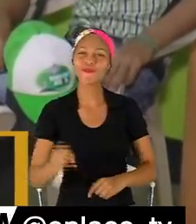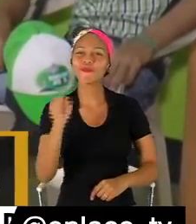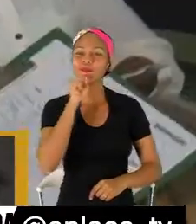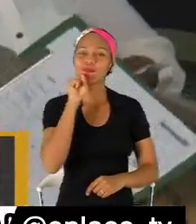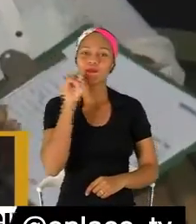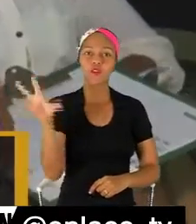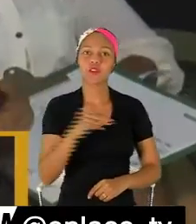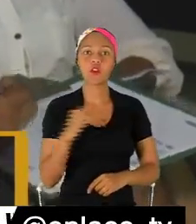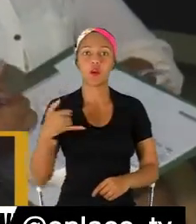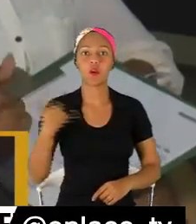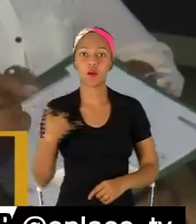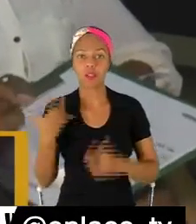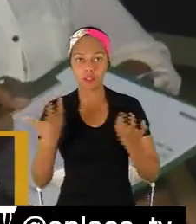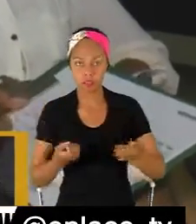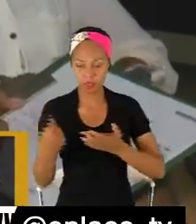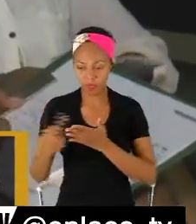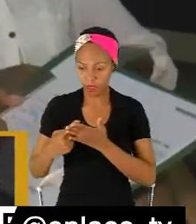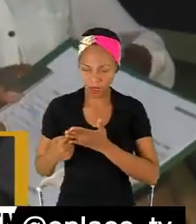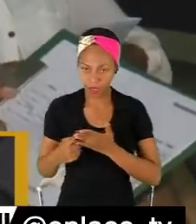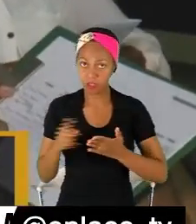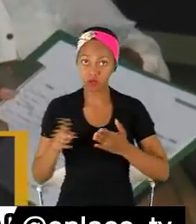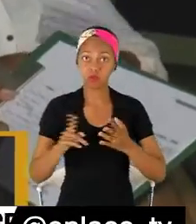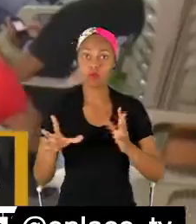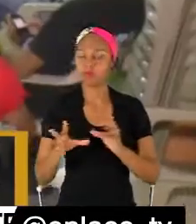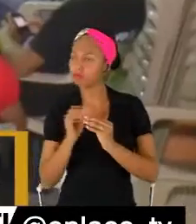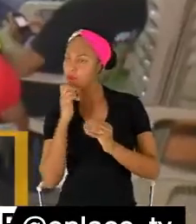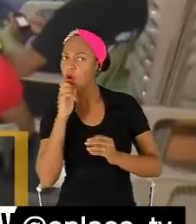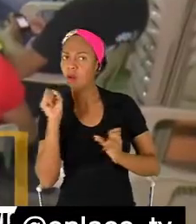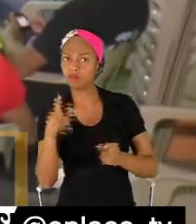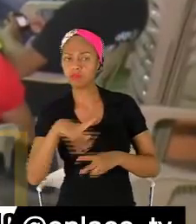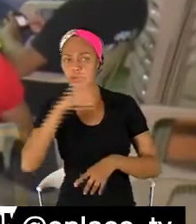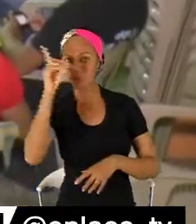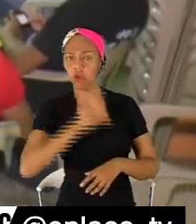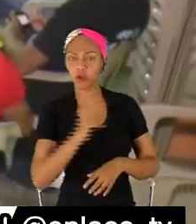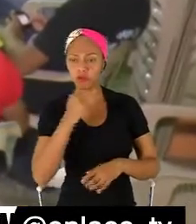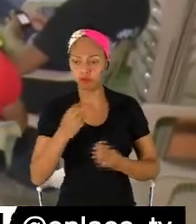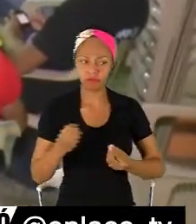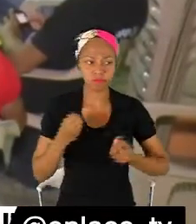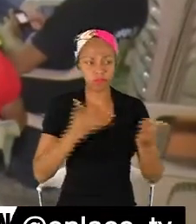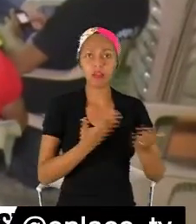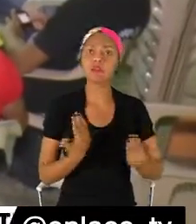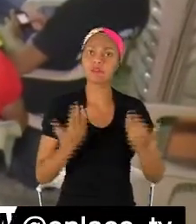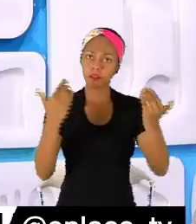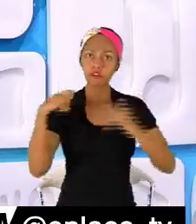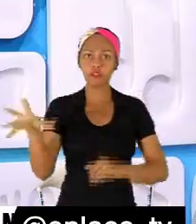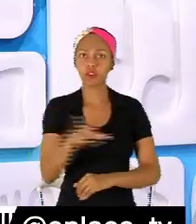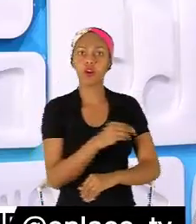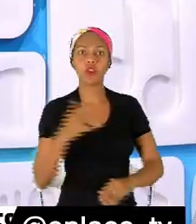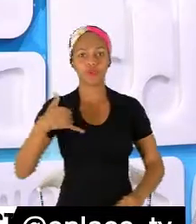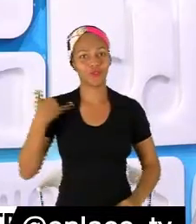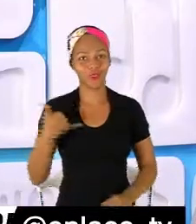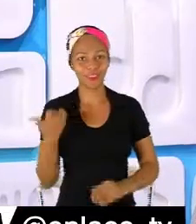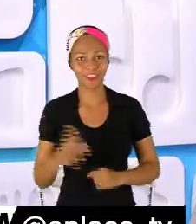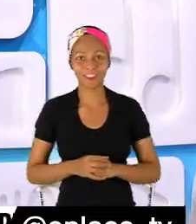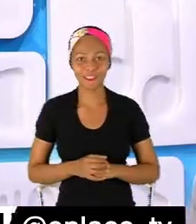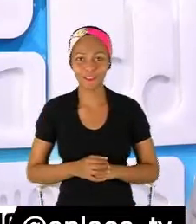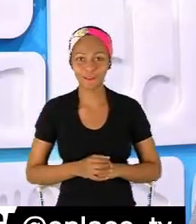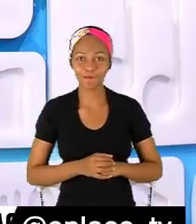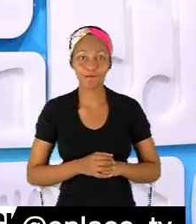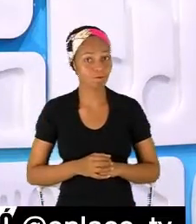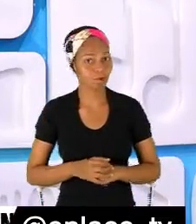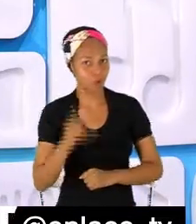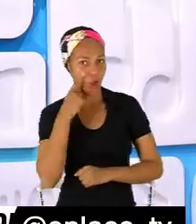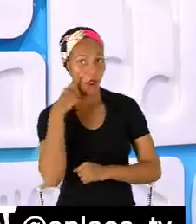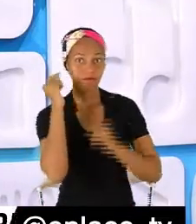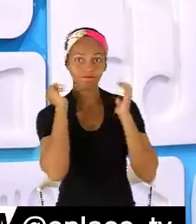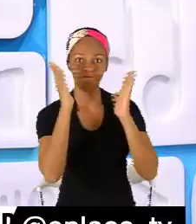febrero pasado que de forma organizada el sector defina los mejores beneficios a favor del gremio. Y preste mucha